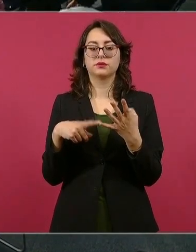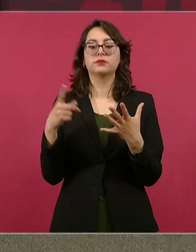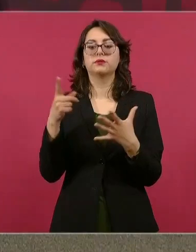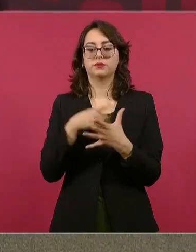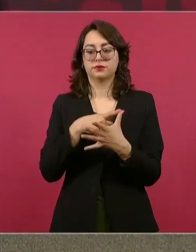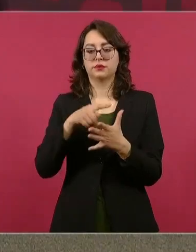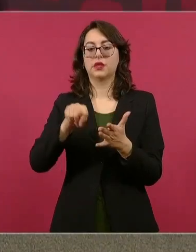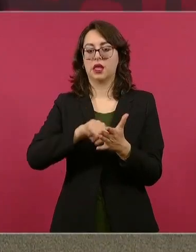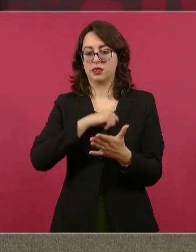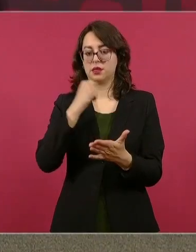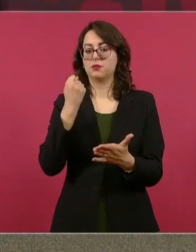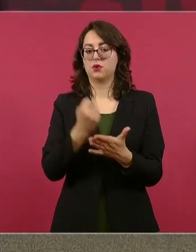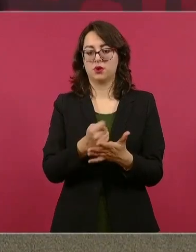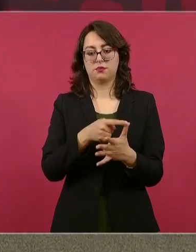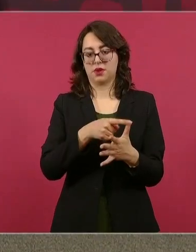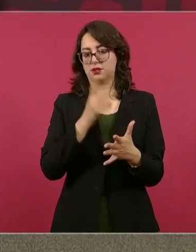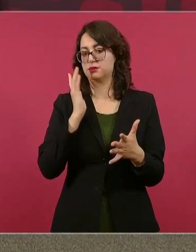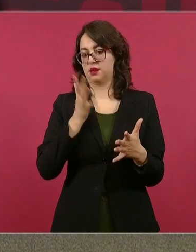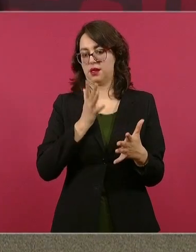Tamaulipas,